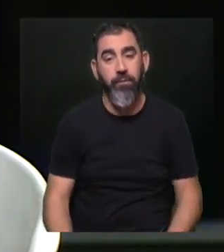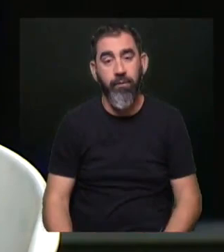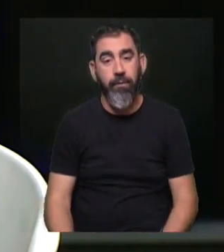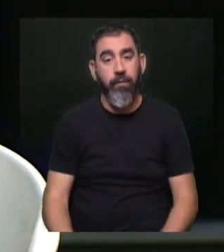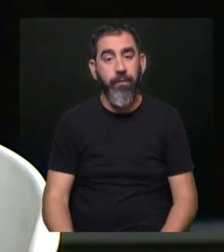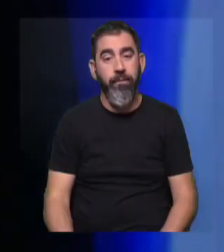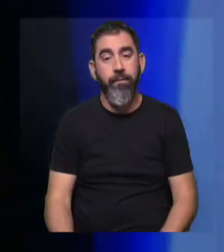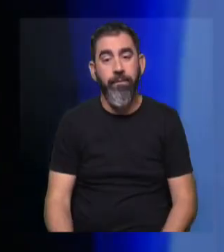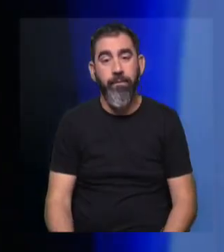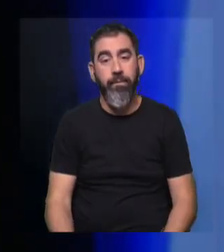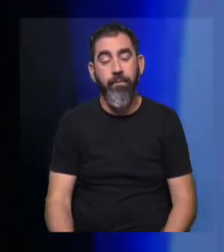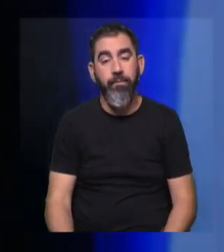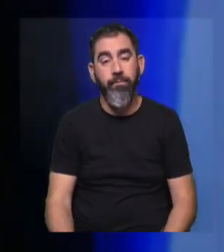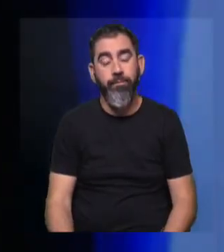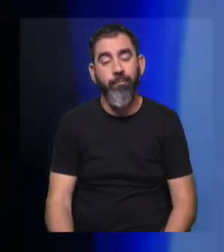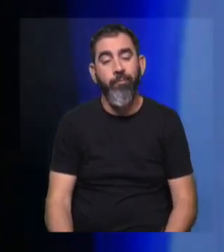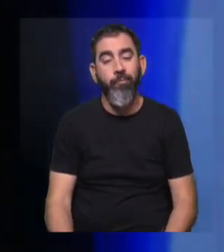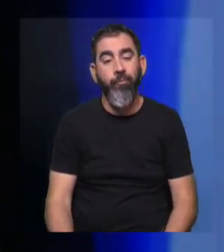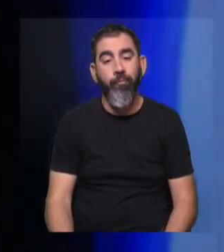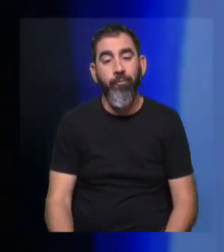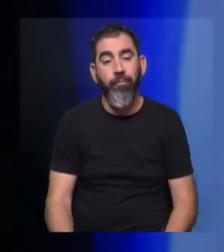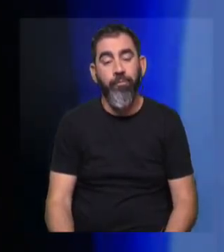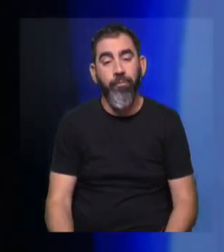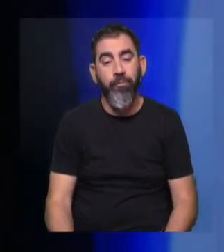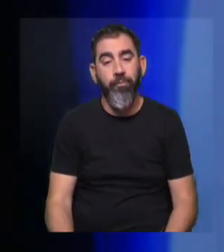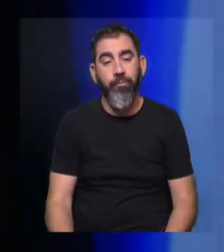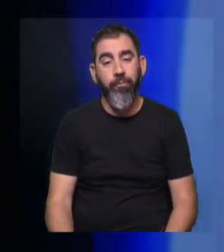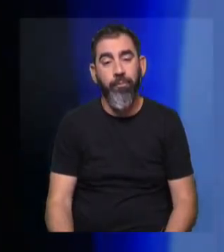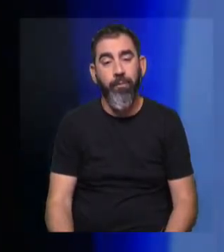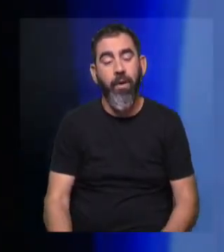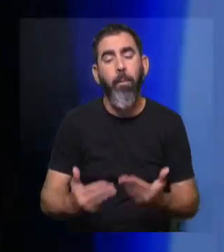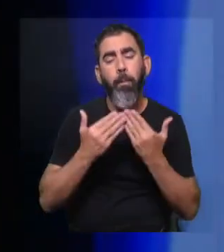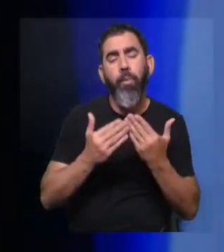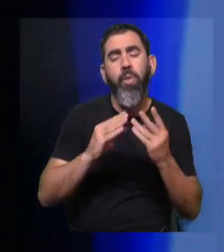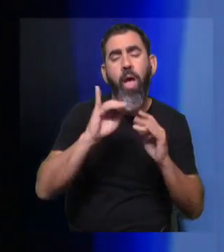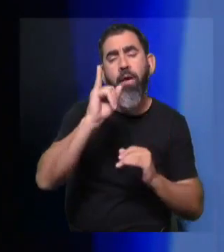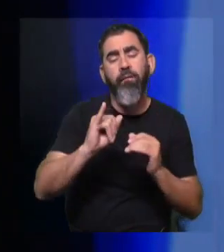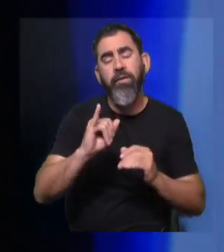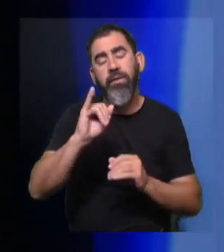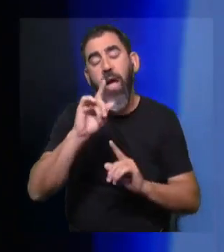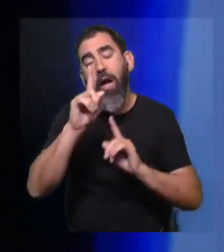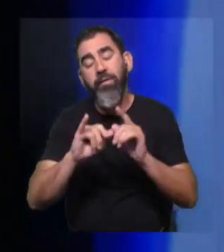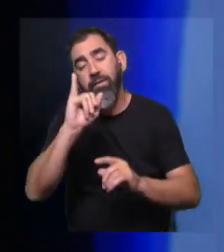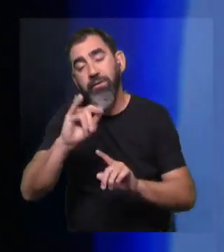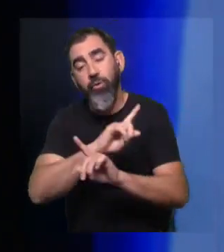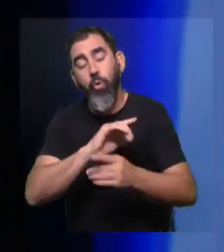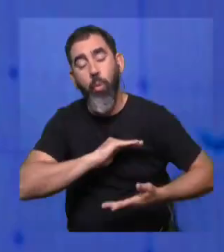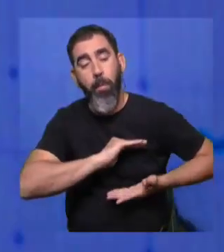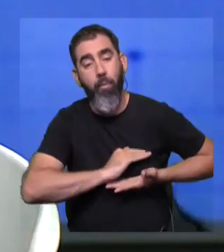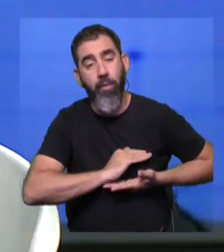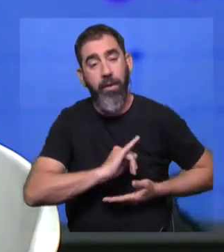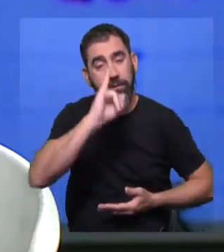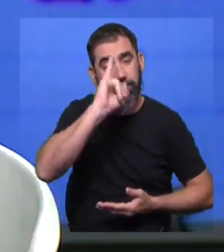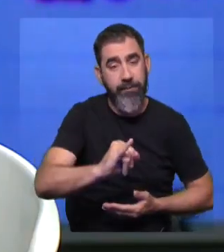un tipo de cáncer. A esa pregunta que todos la hemos escuchado un montón de veces, que vos dijiste mamografía sí, mamografía no, no hay dos respuestas, es un